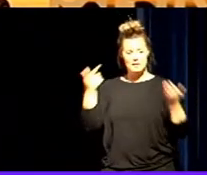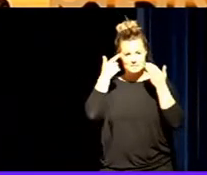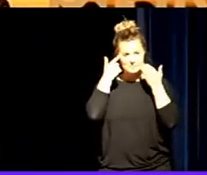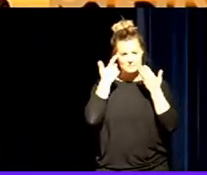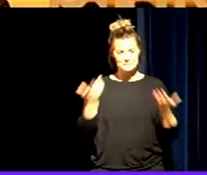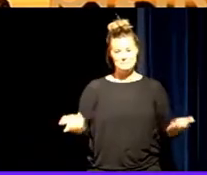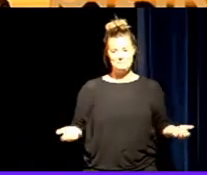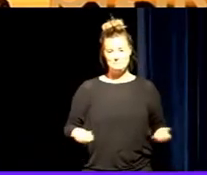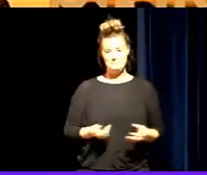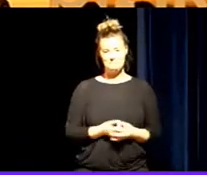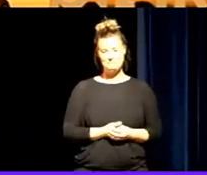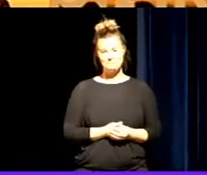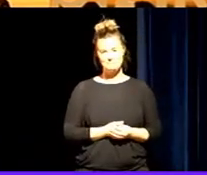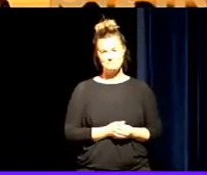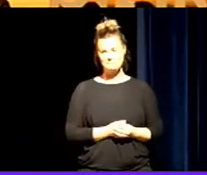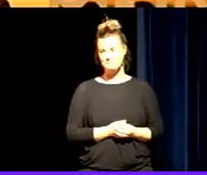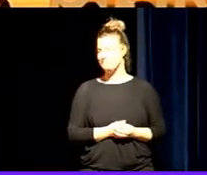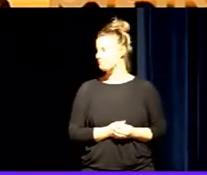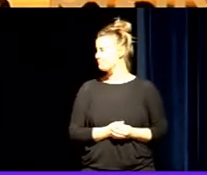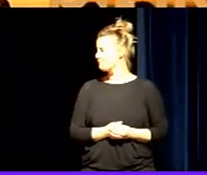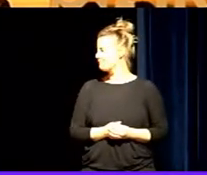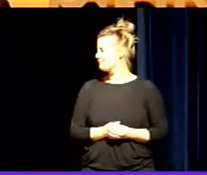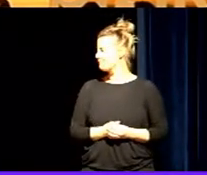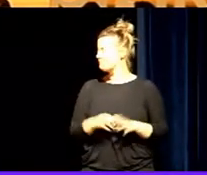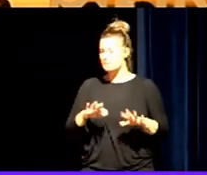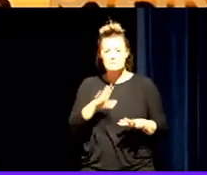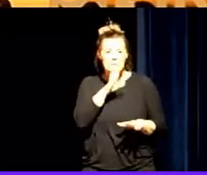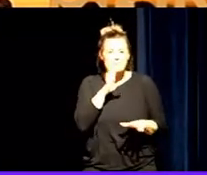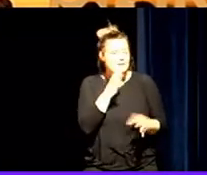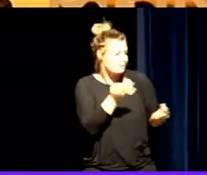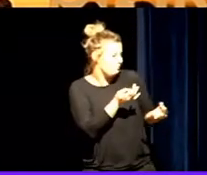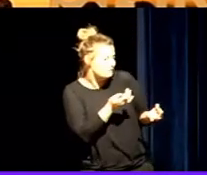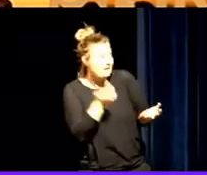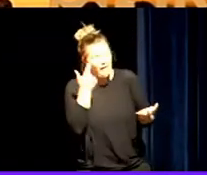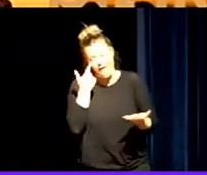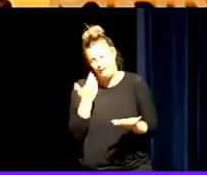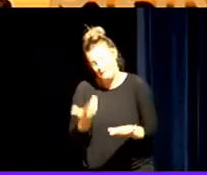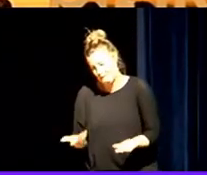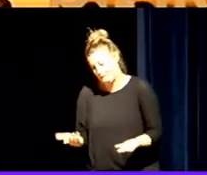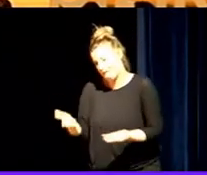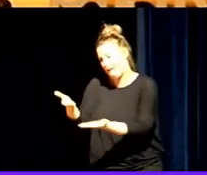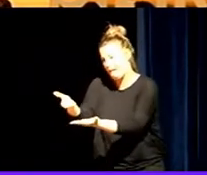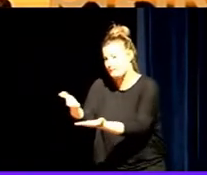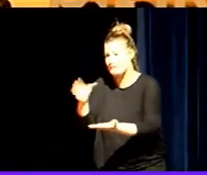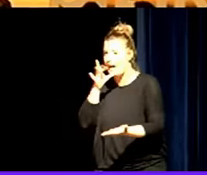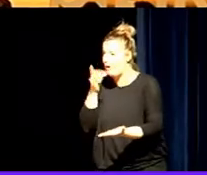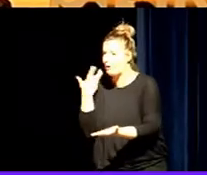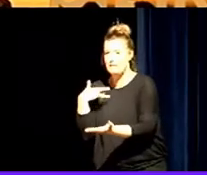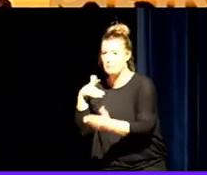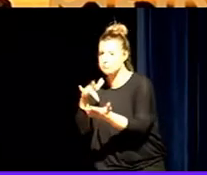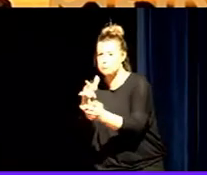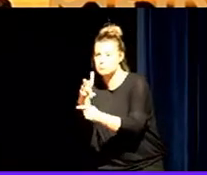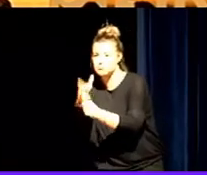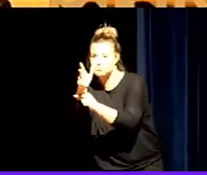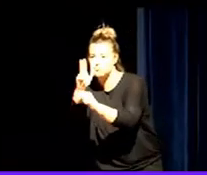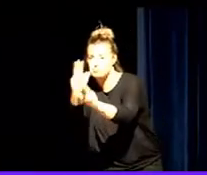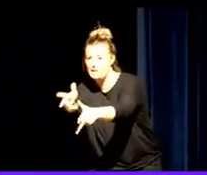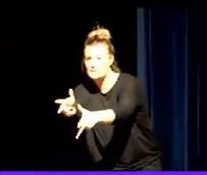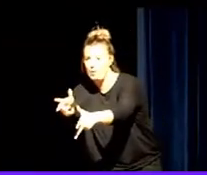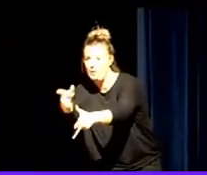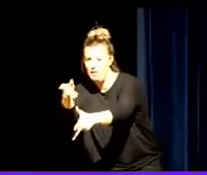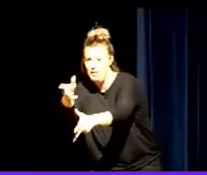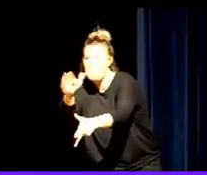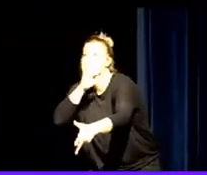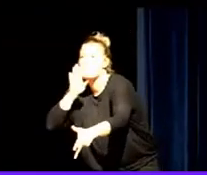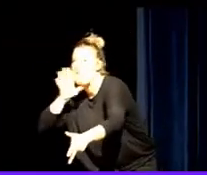pena! Pero, mamá, ¿qué pasa? Es que, digo yo, este que acabas de cargarte tendrá madre, ¿no,